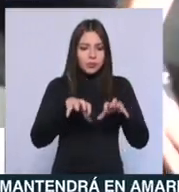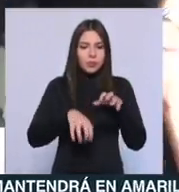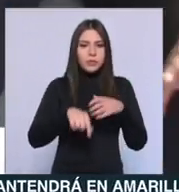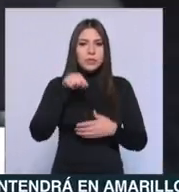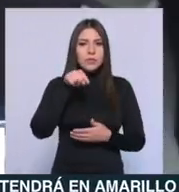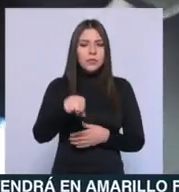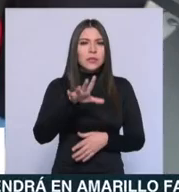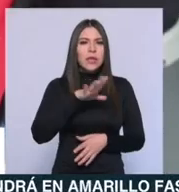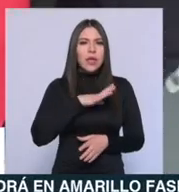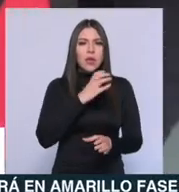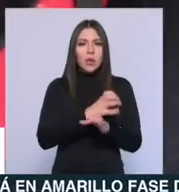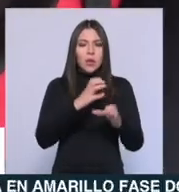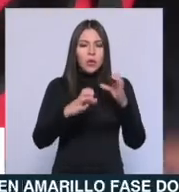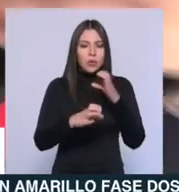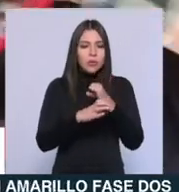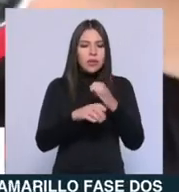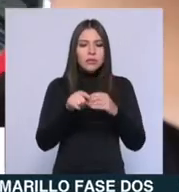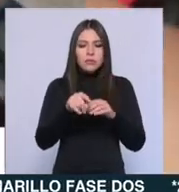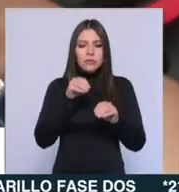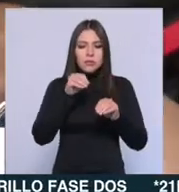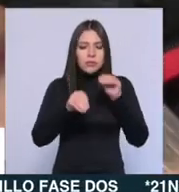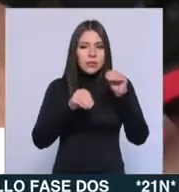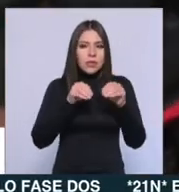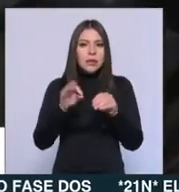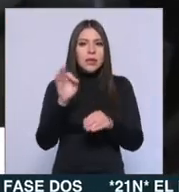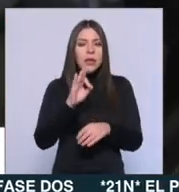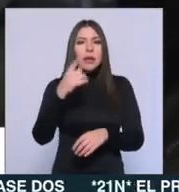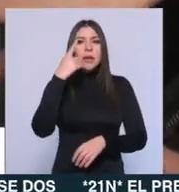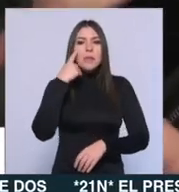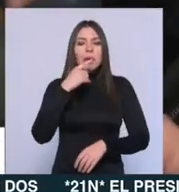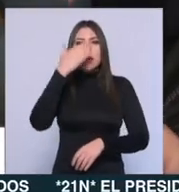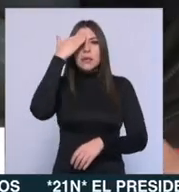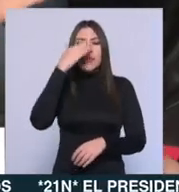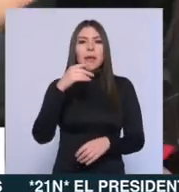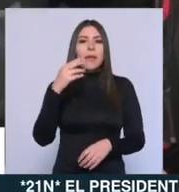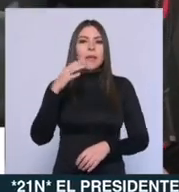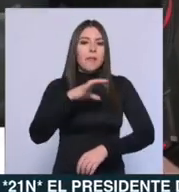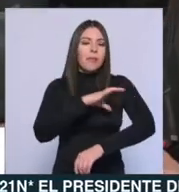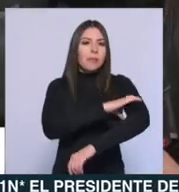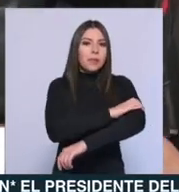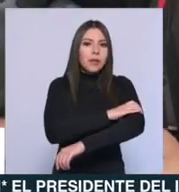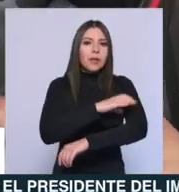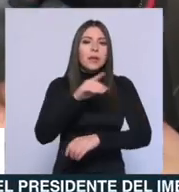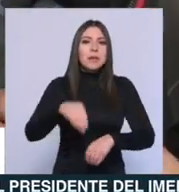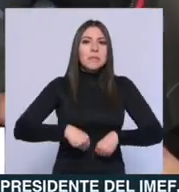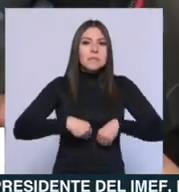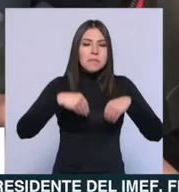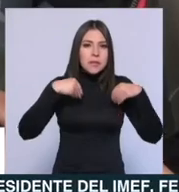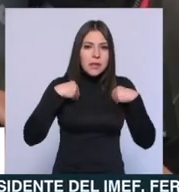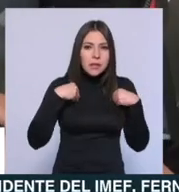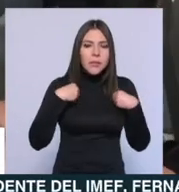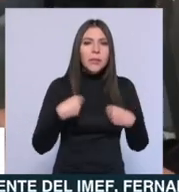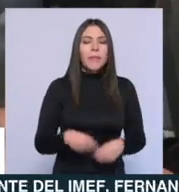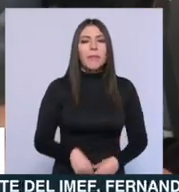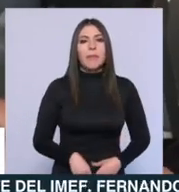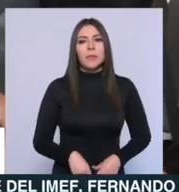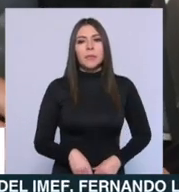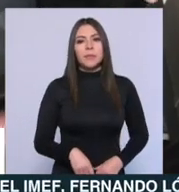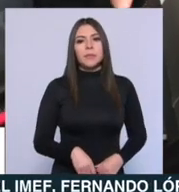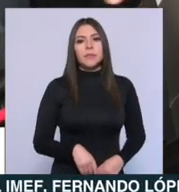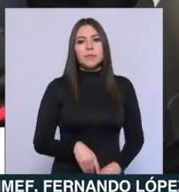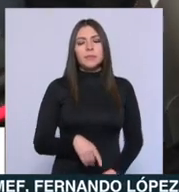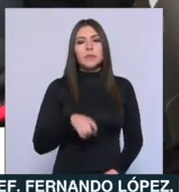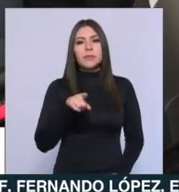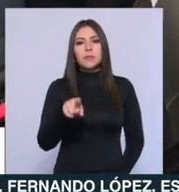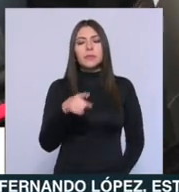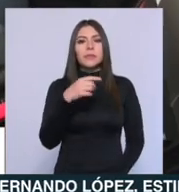de equipo para tomar signos vitales, equipo para medicar